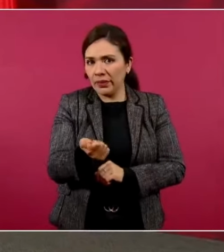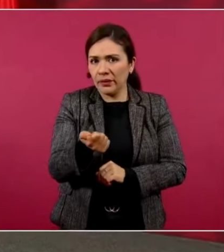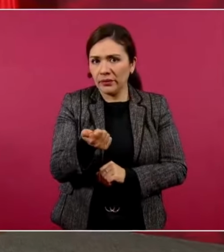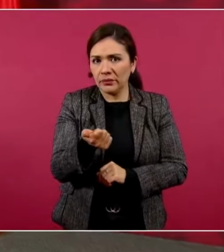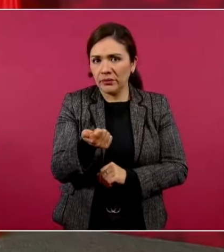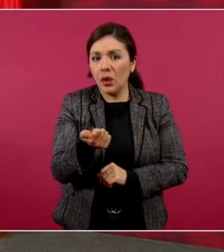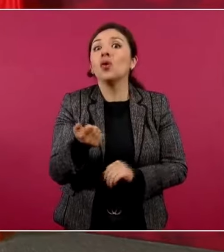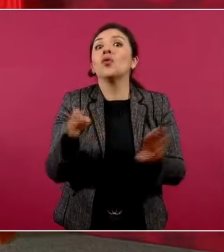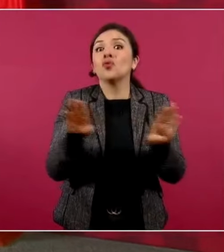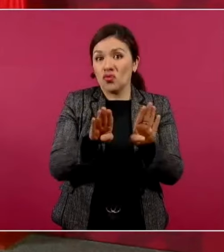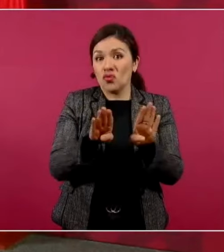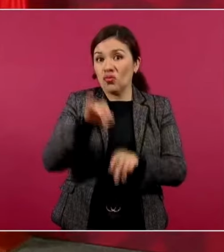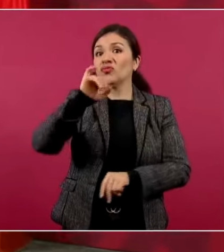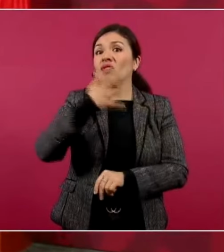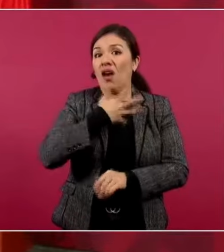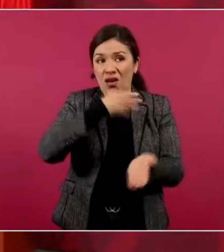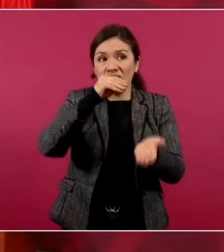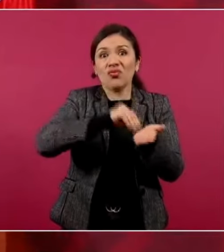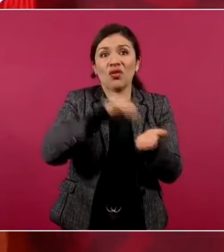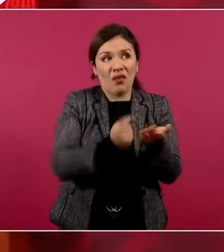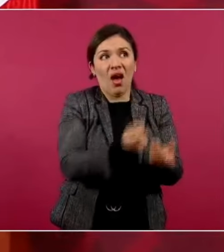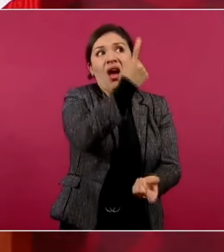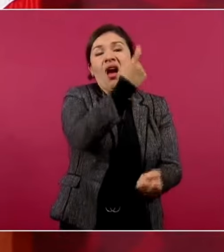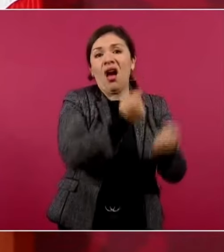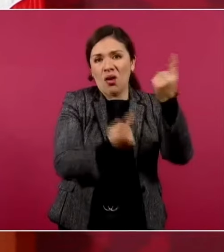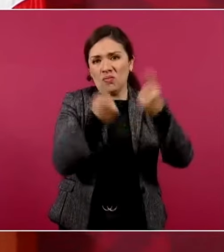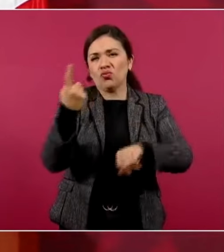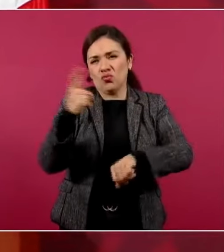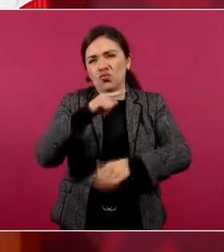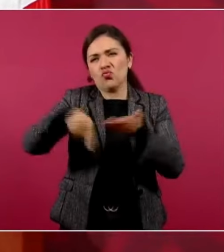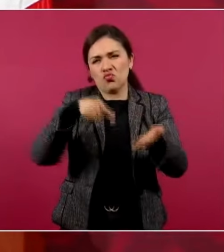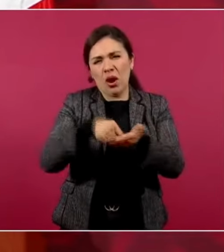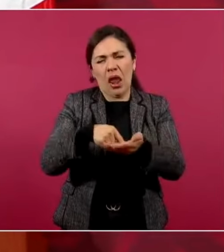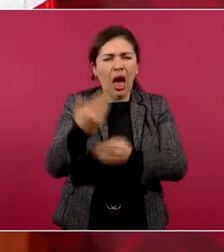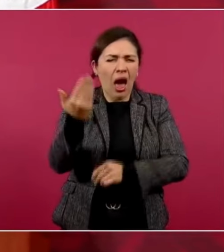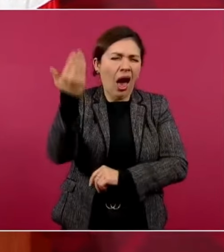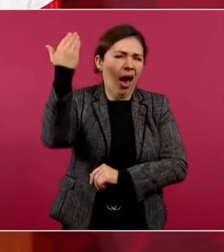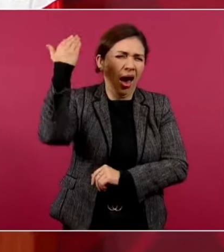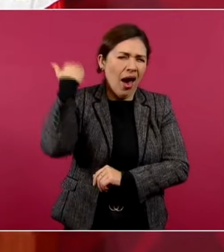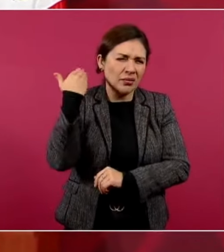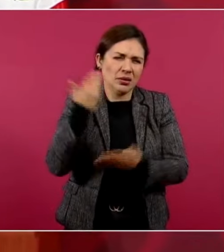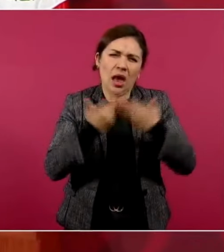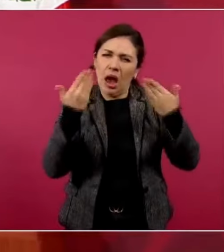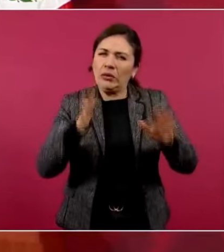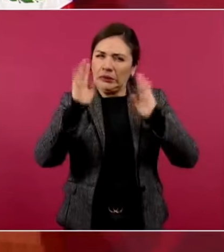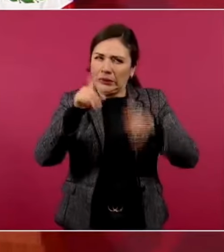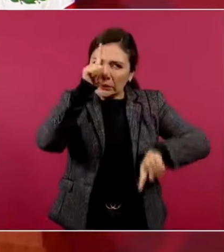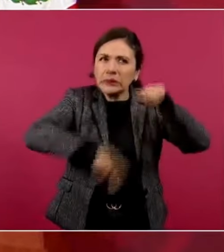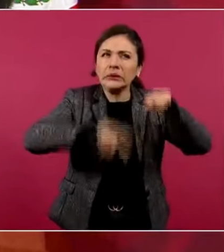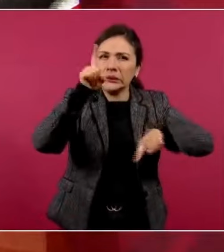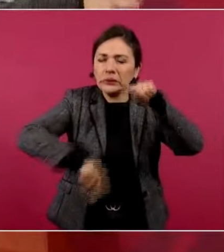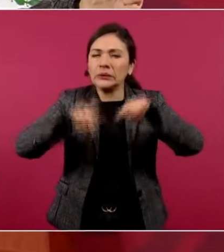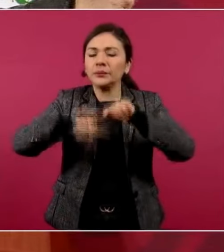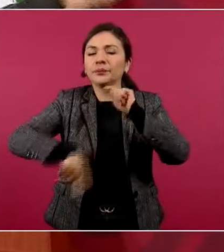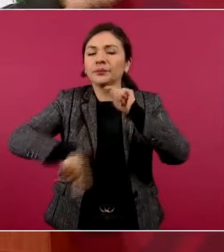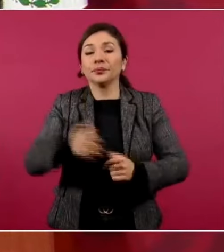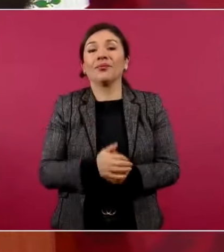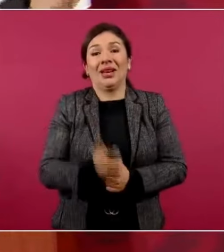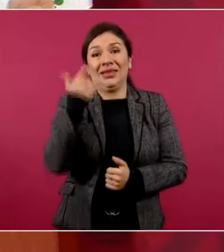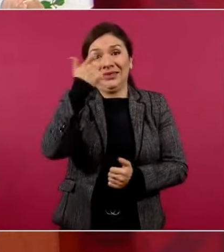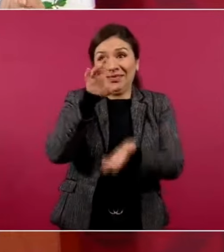como pasa en algunas partes, o pasaba, que ya lo hemos corregido, de que se enviaba el dinero para